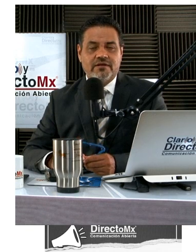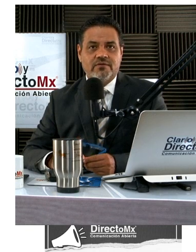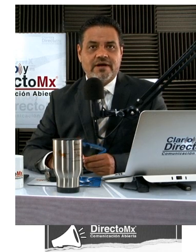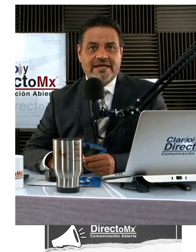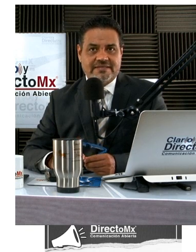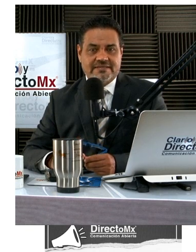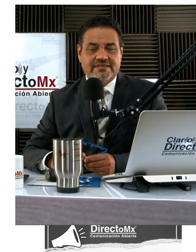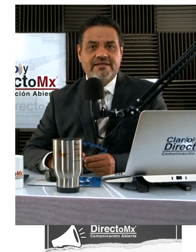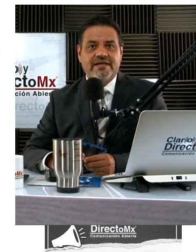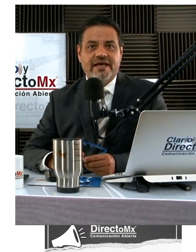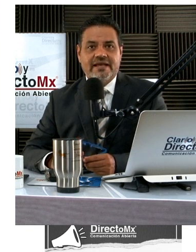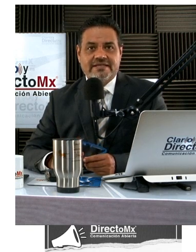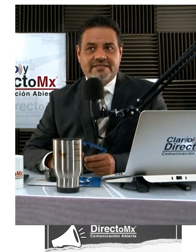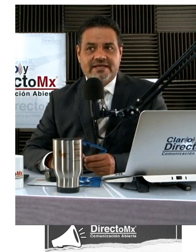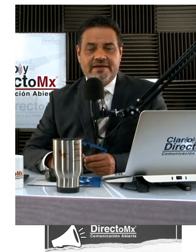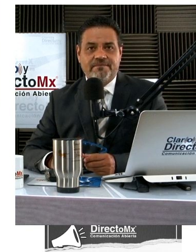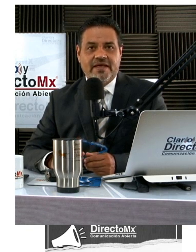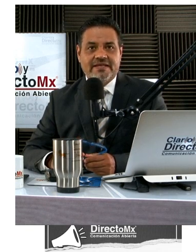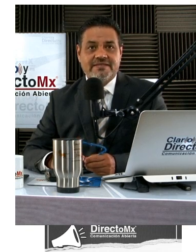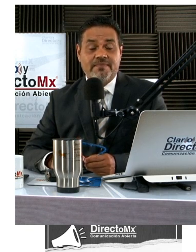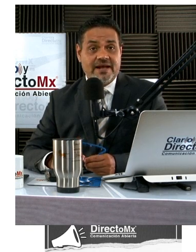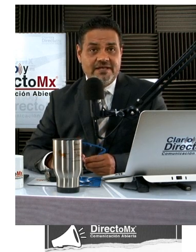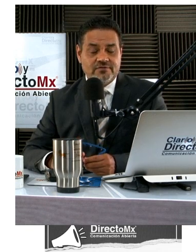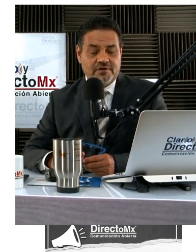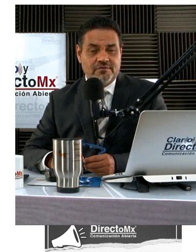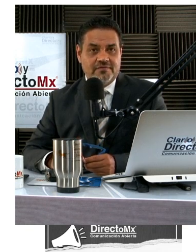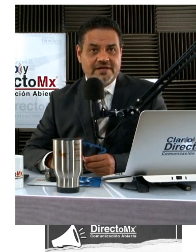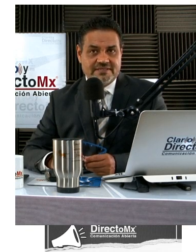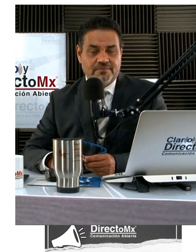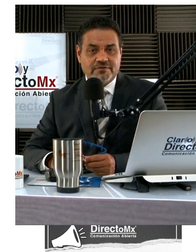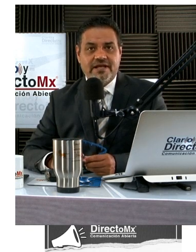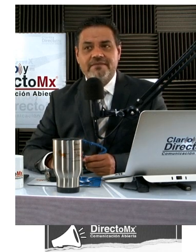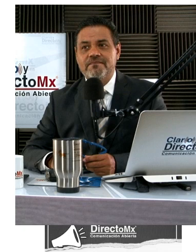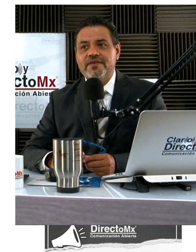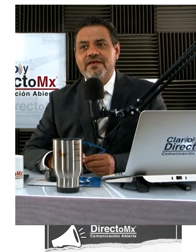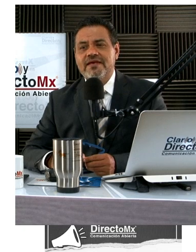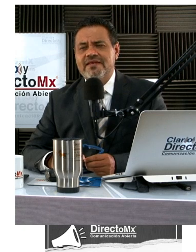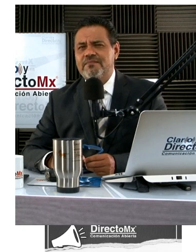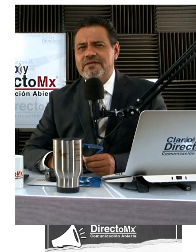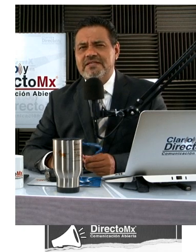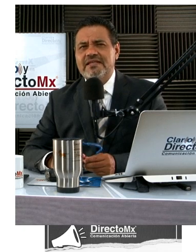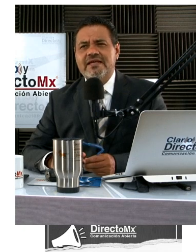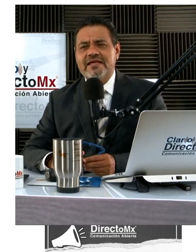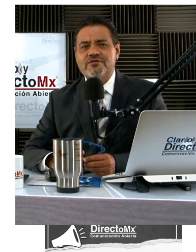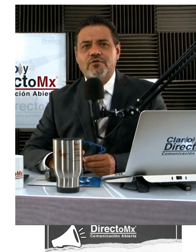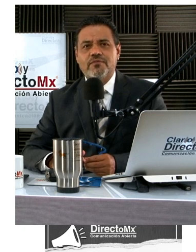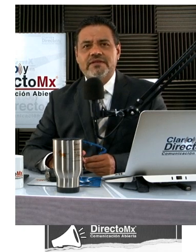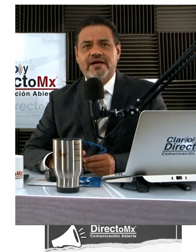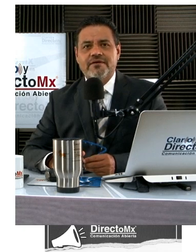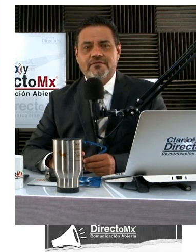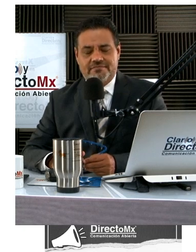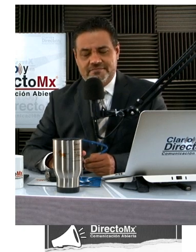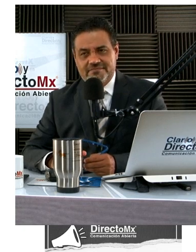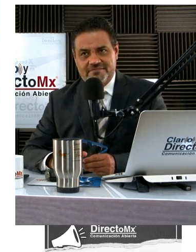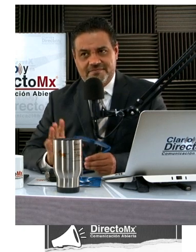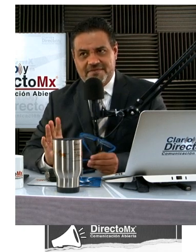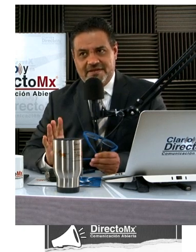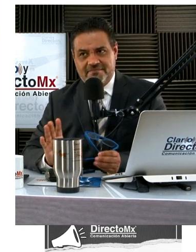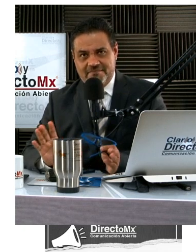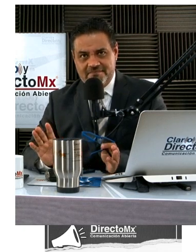construyendo casas en este en este paraíso dijo que esté postlán y el presidente ayer hizo un comentario